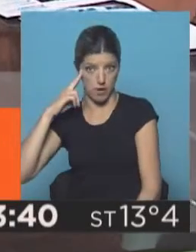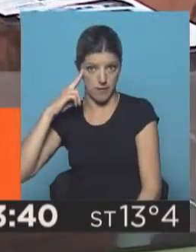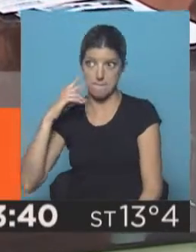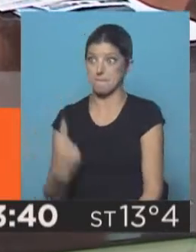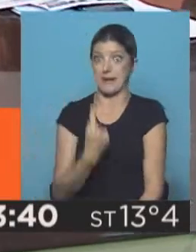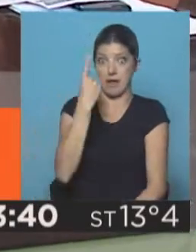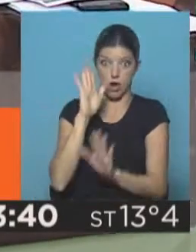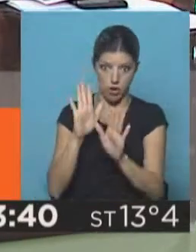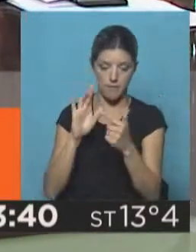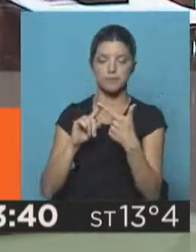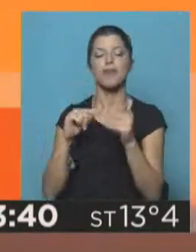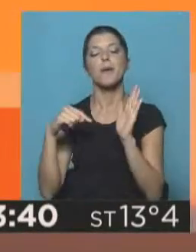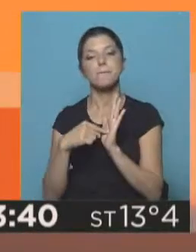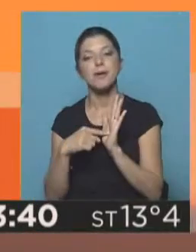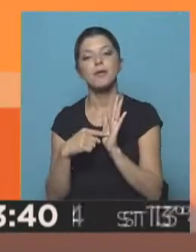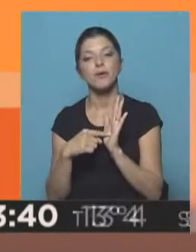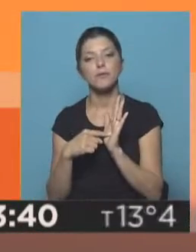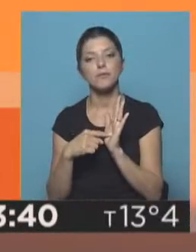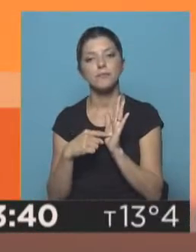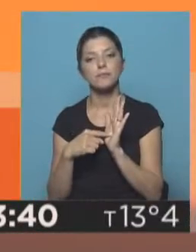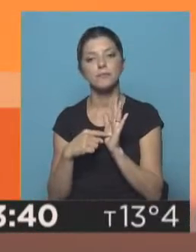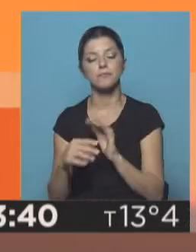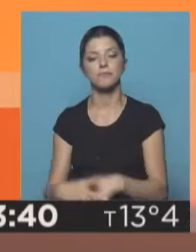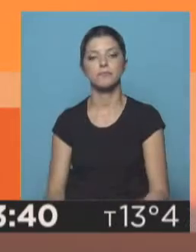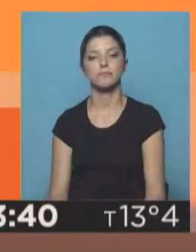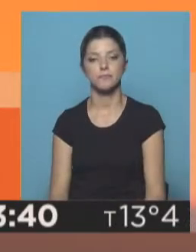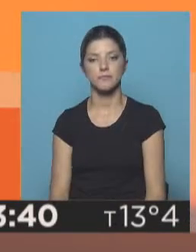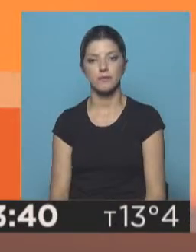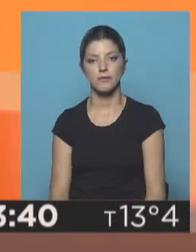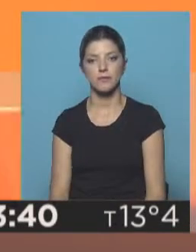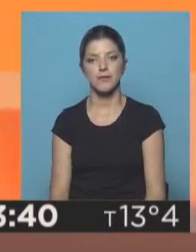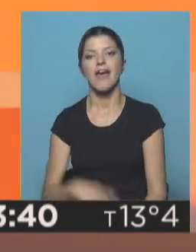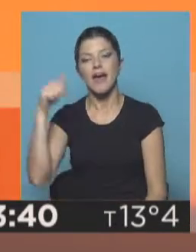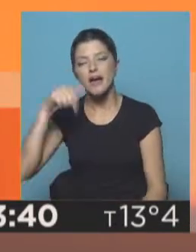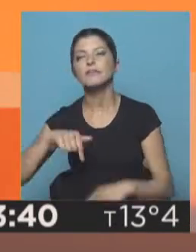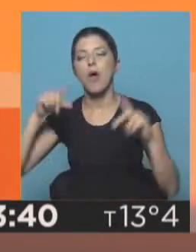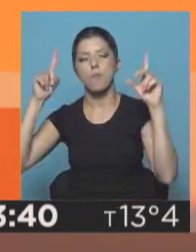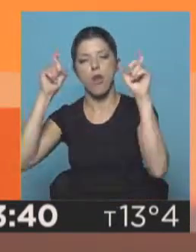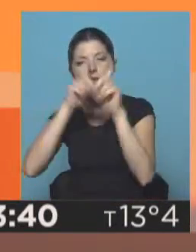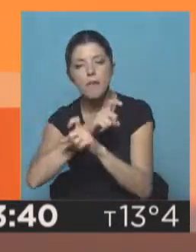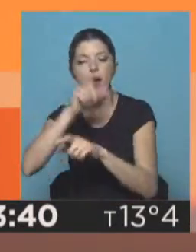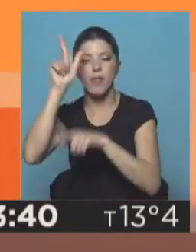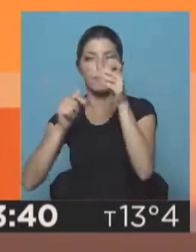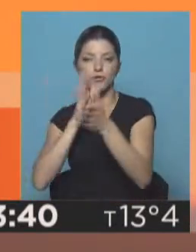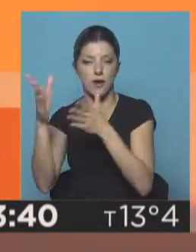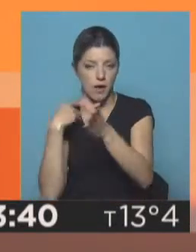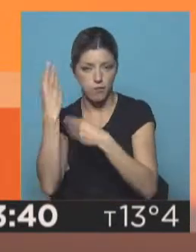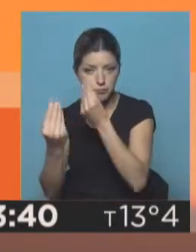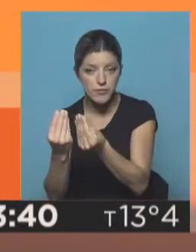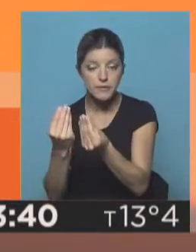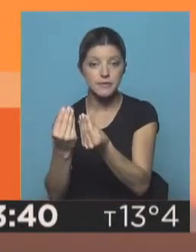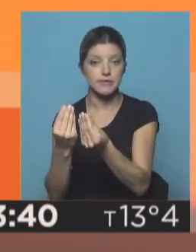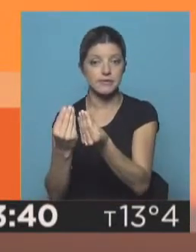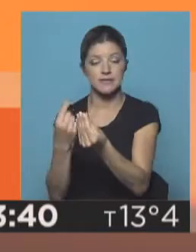también todo esto está ejerciendo, todo el tema, el drama de los refugiados, el prejuicio contra los refugiados, ejerce una